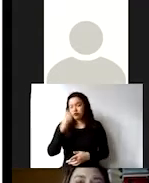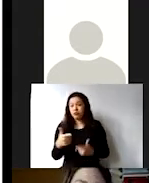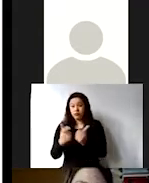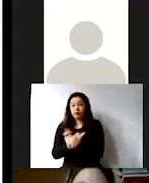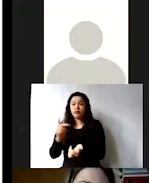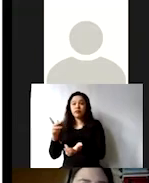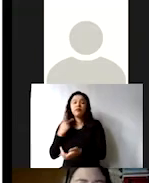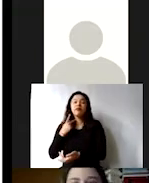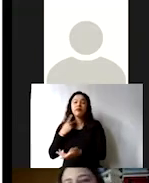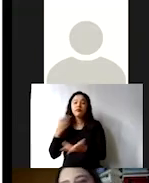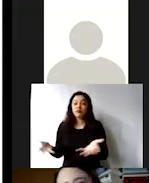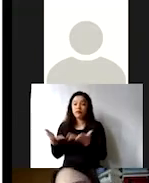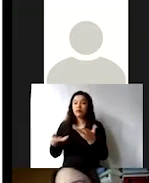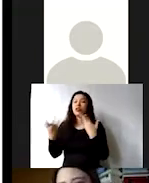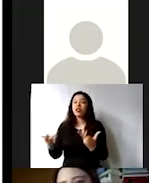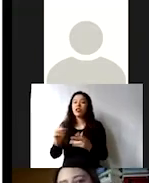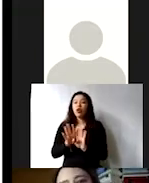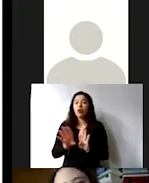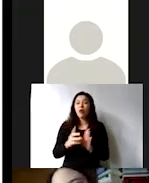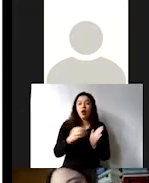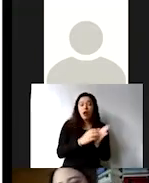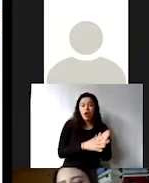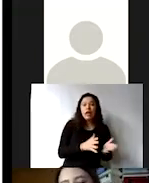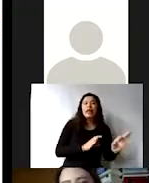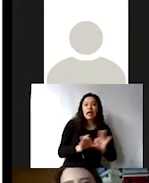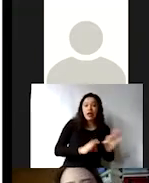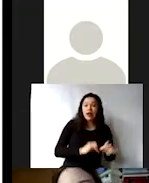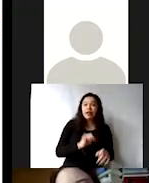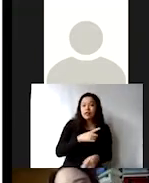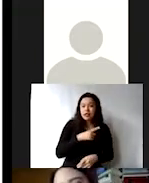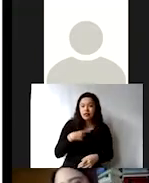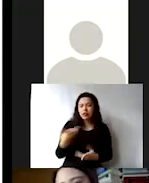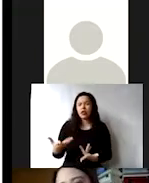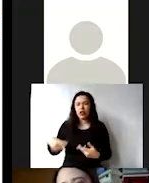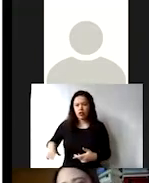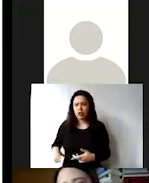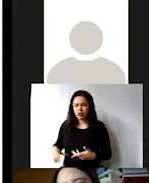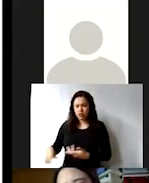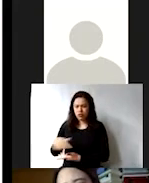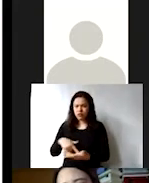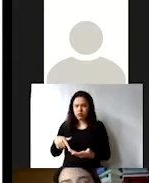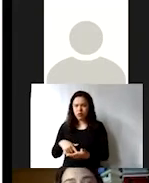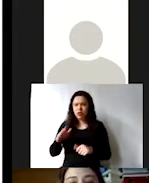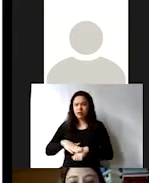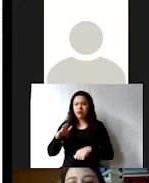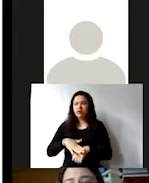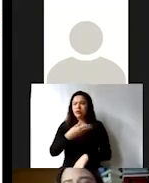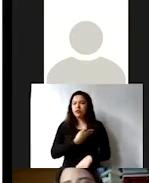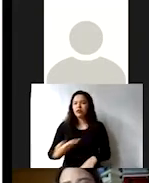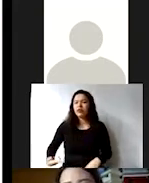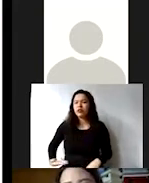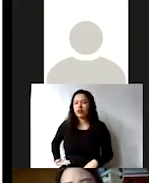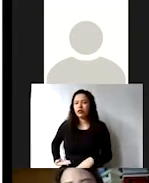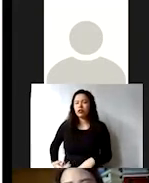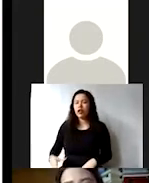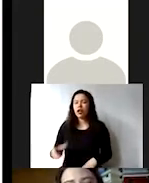de trabajo. Sí es importante que los gobiernos locales, sobre todo los municipales, tengan programas de gobierno alineados a la